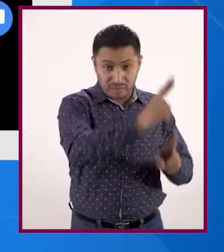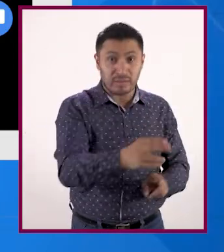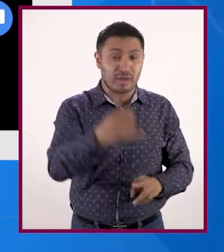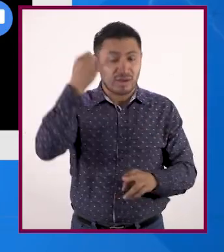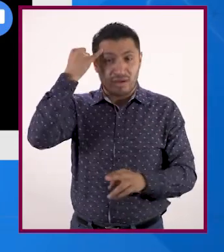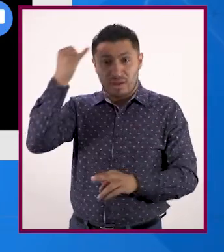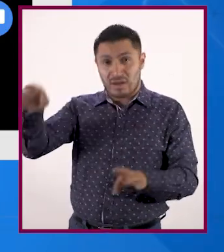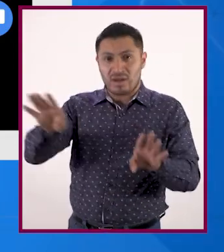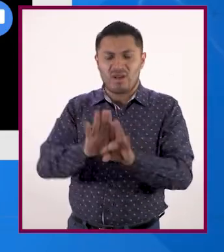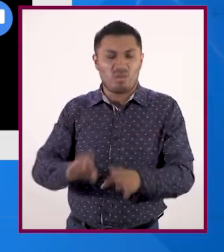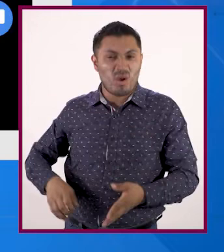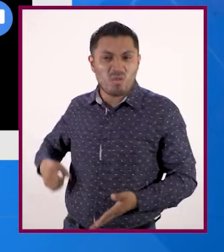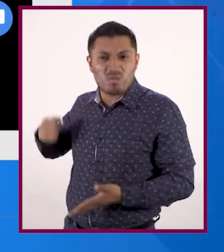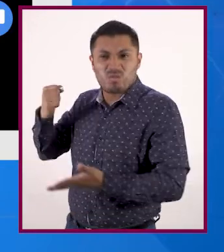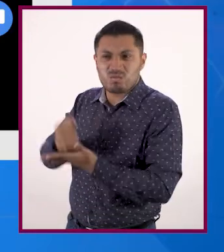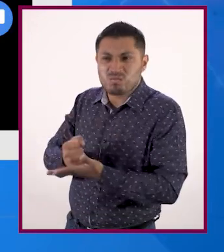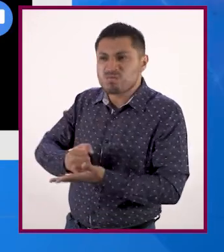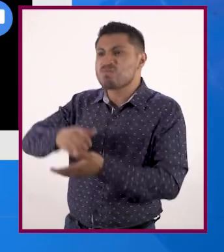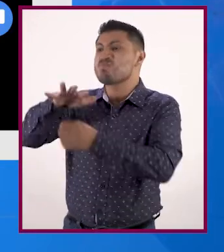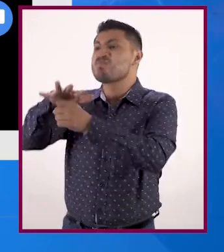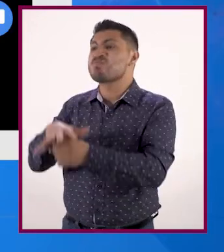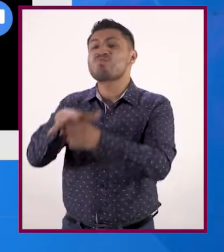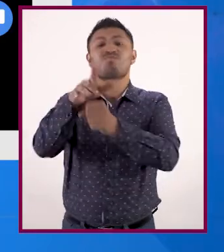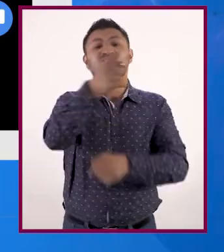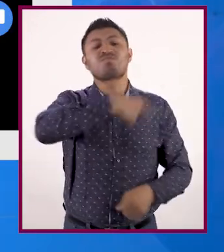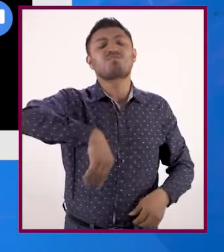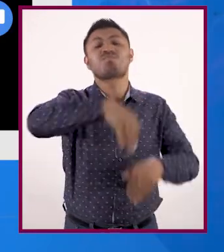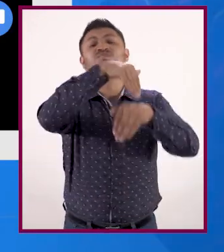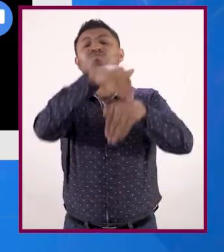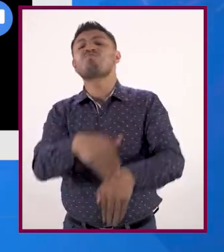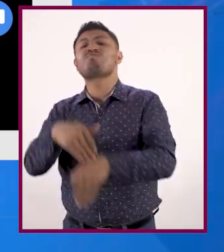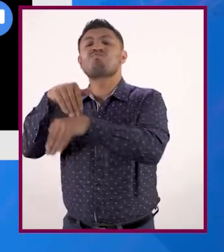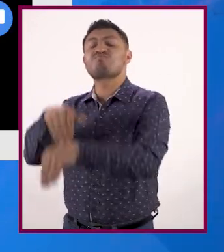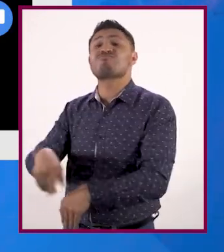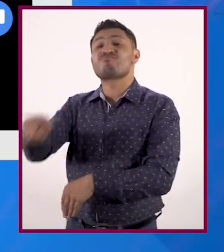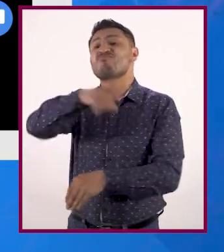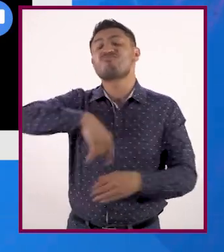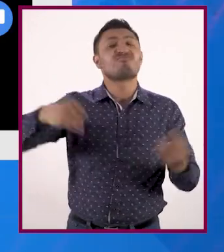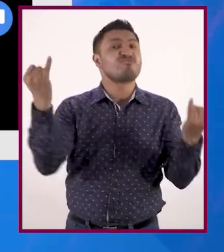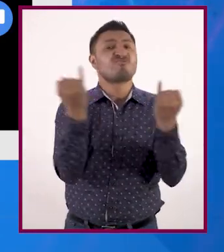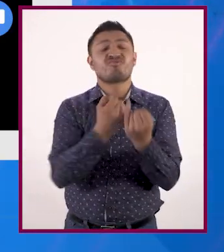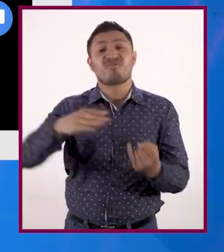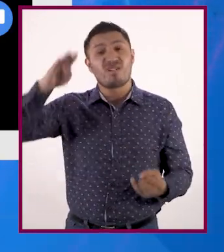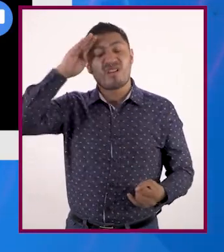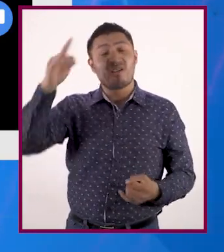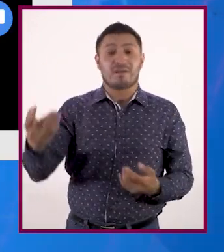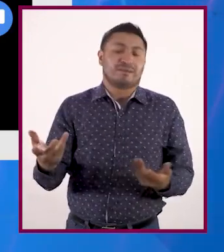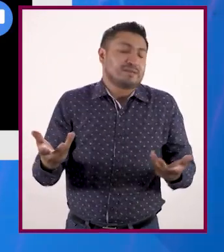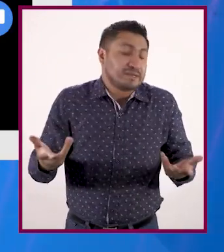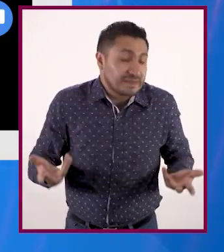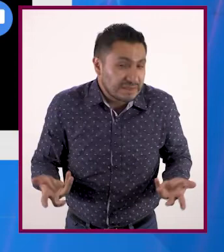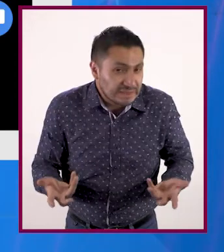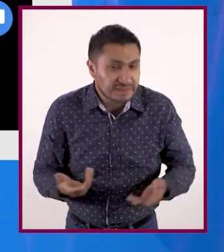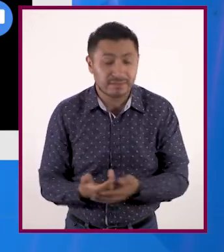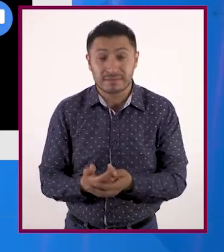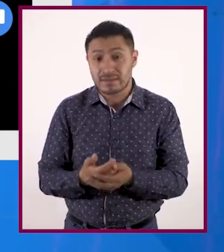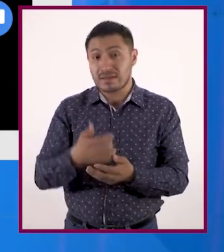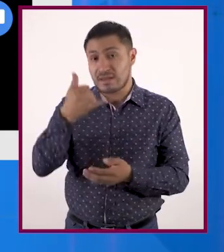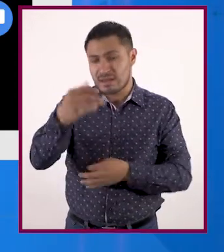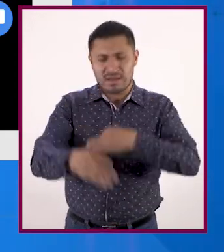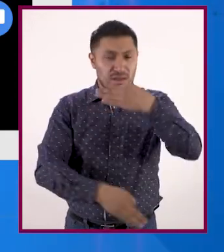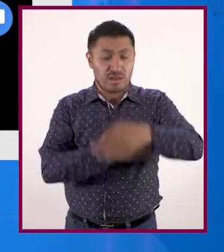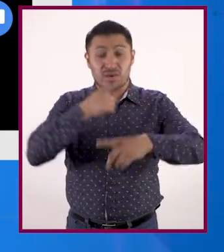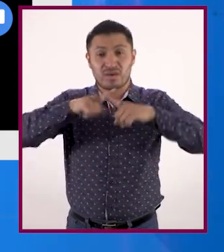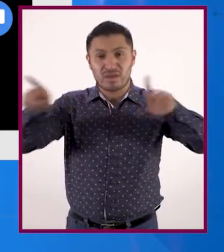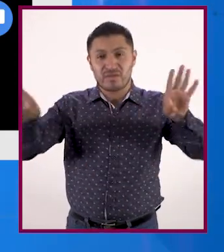visión que tratan de imponer a todos que todos vean de la misma forma que todos vean o piensen de la misma forma y todo aquello que esté en